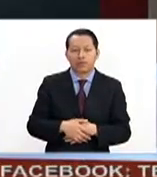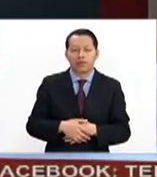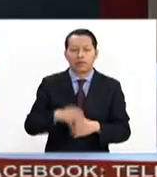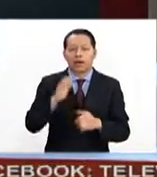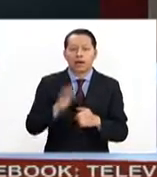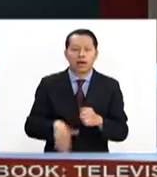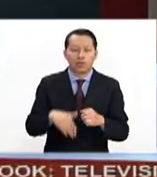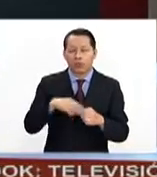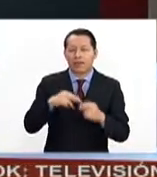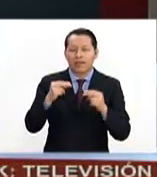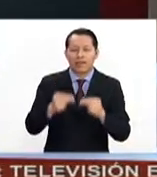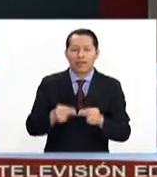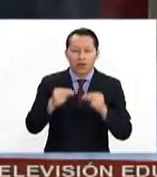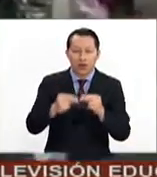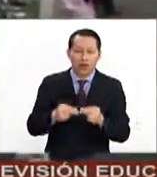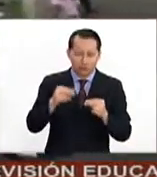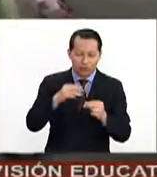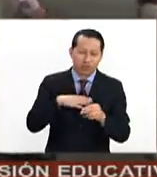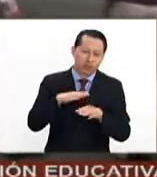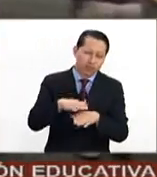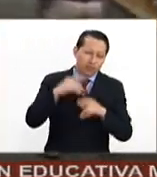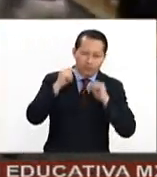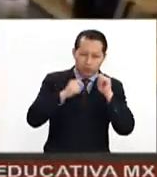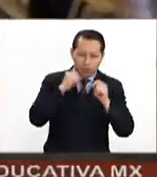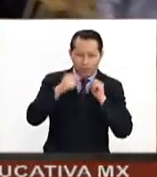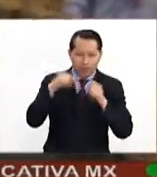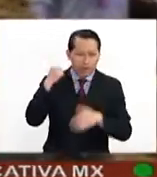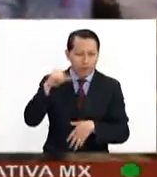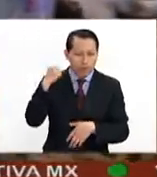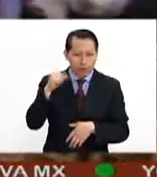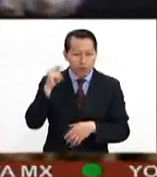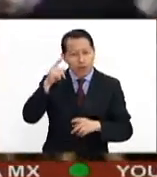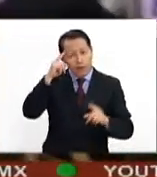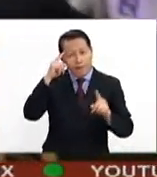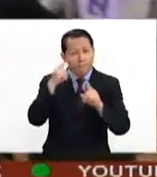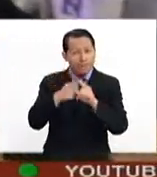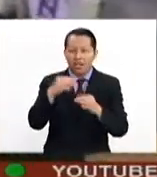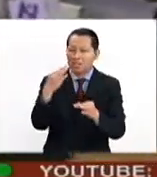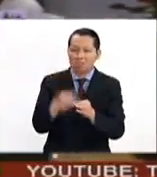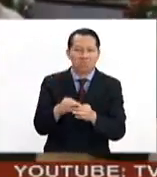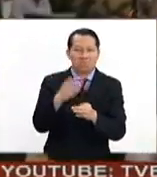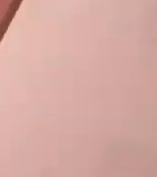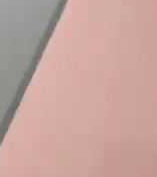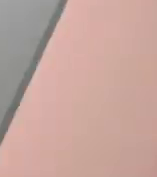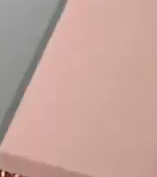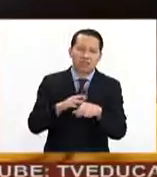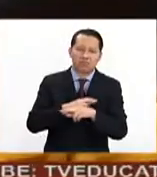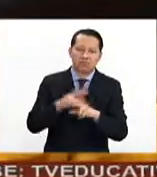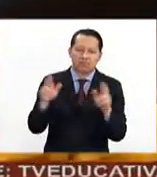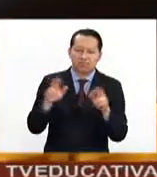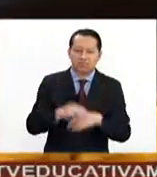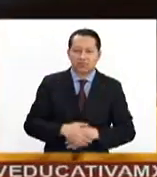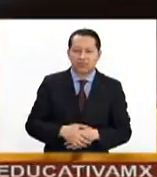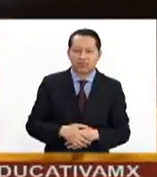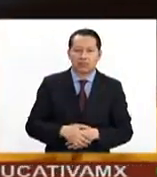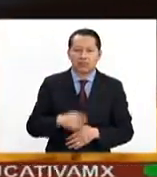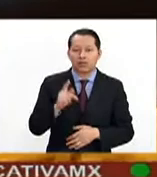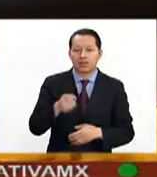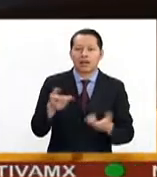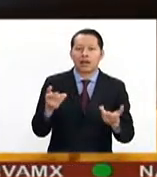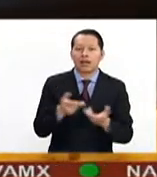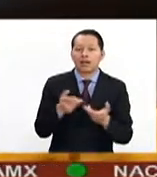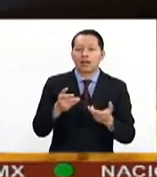Terminó el tianguis turístico de Acapulco y se rompieron todas las metas establecidas. La edición